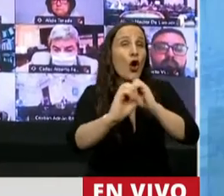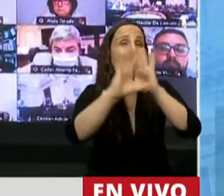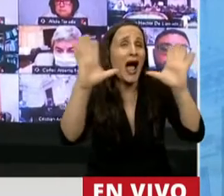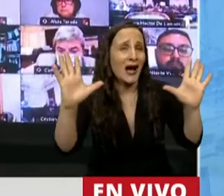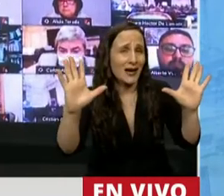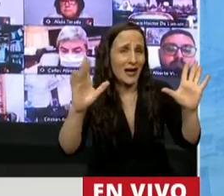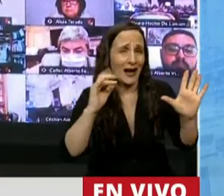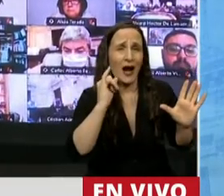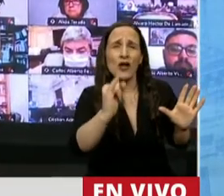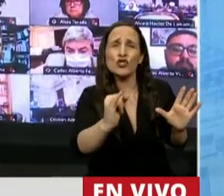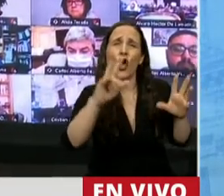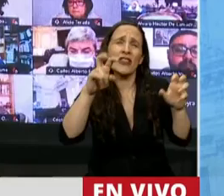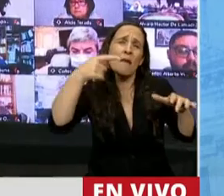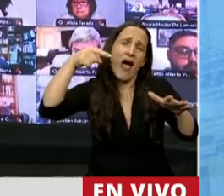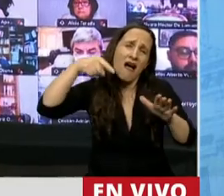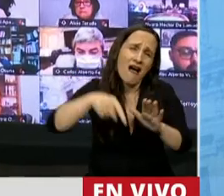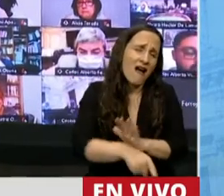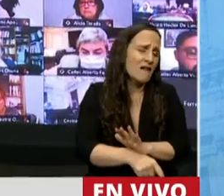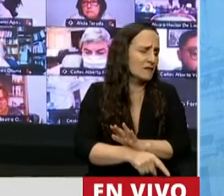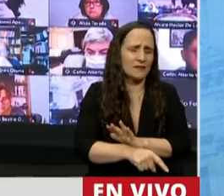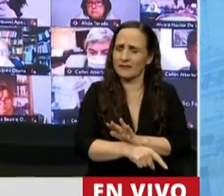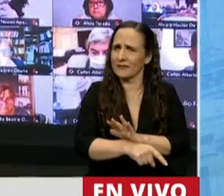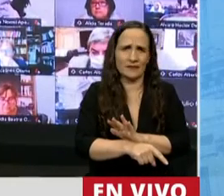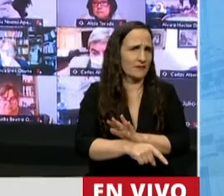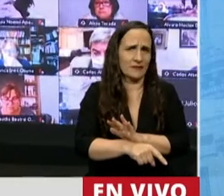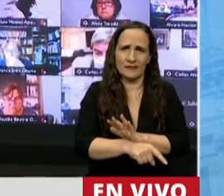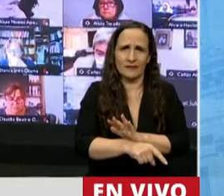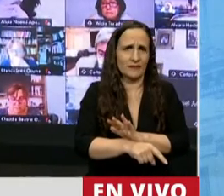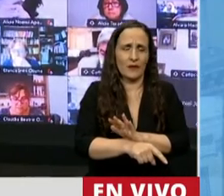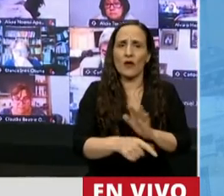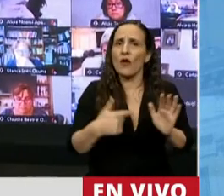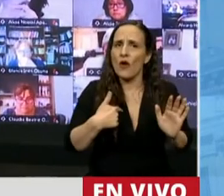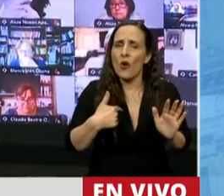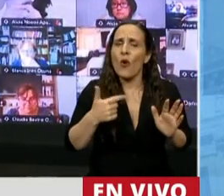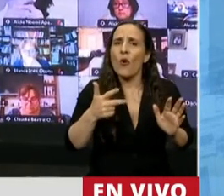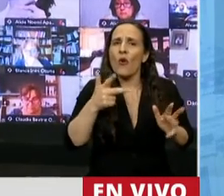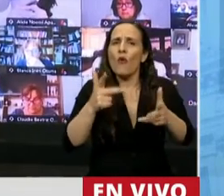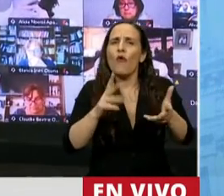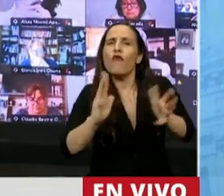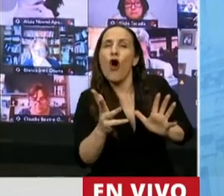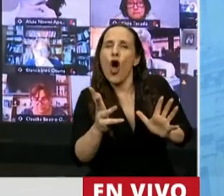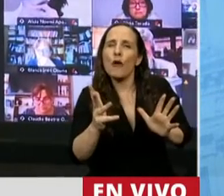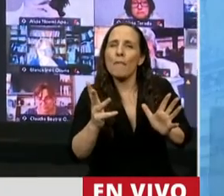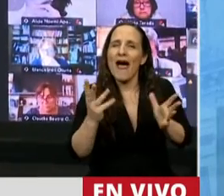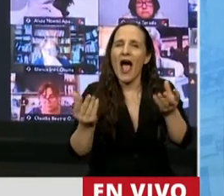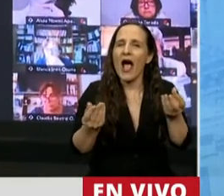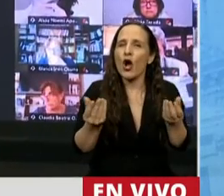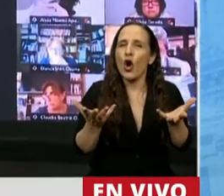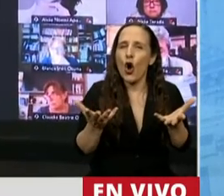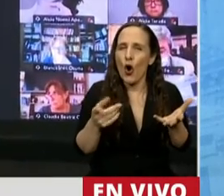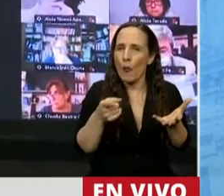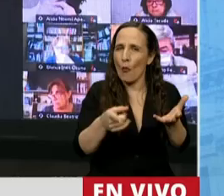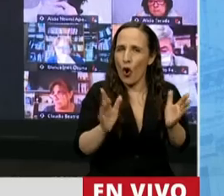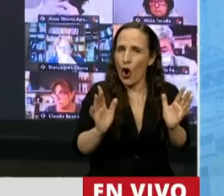fondo de la cuestión, sino que estoy hablando de la modalidad, de la forma como se ha